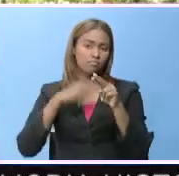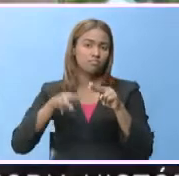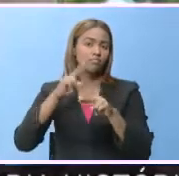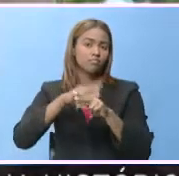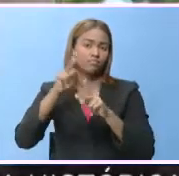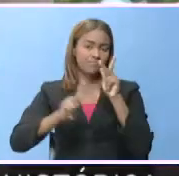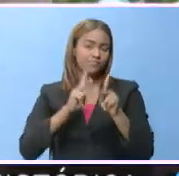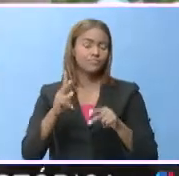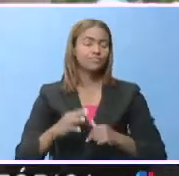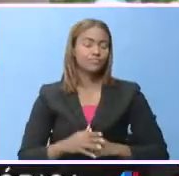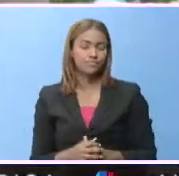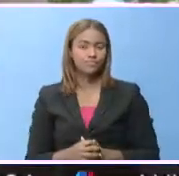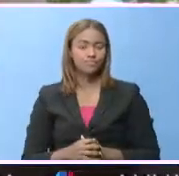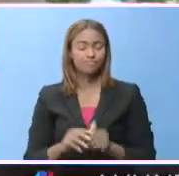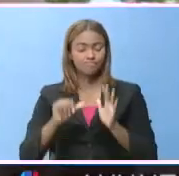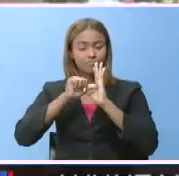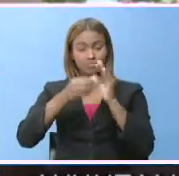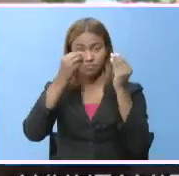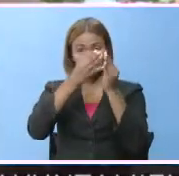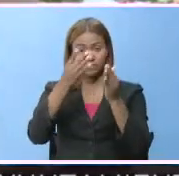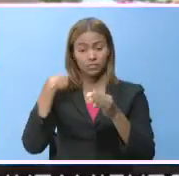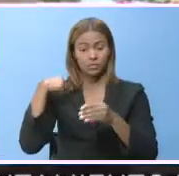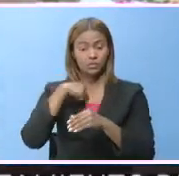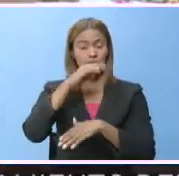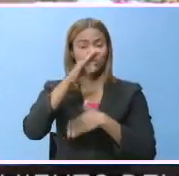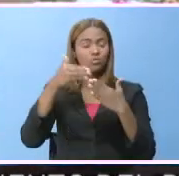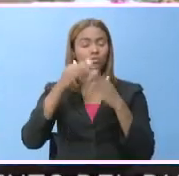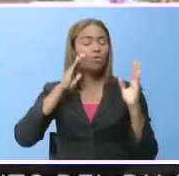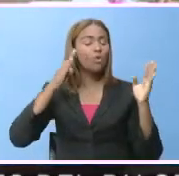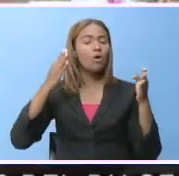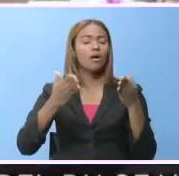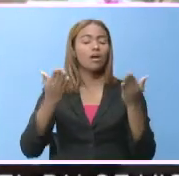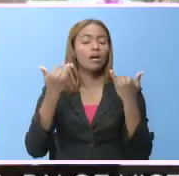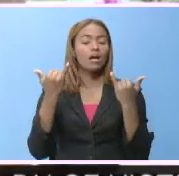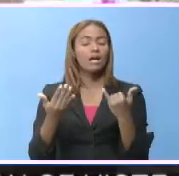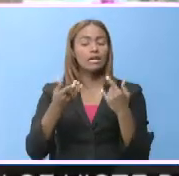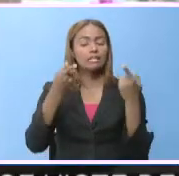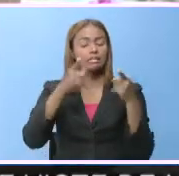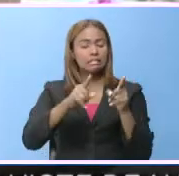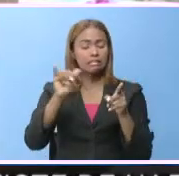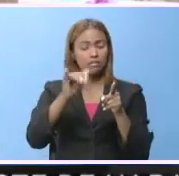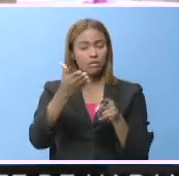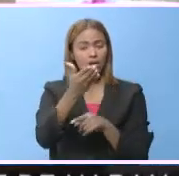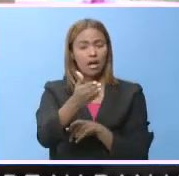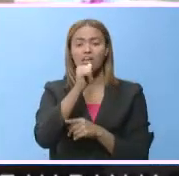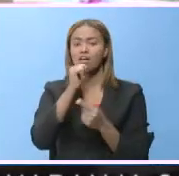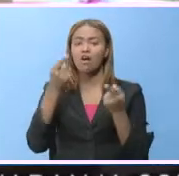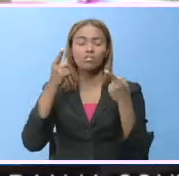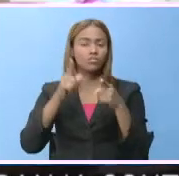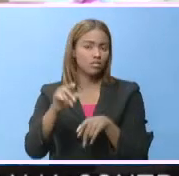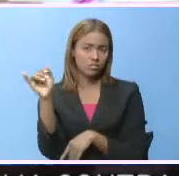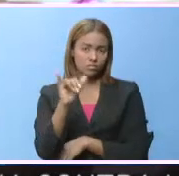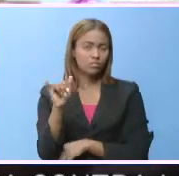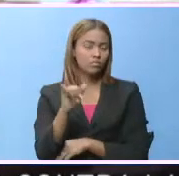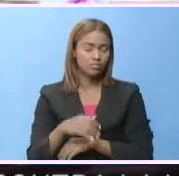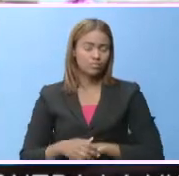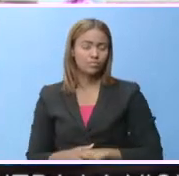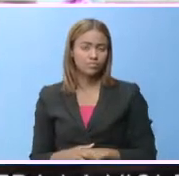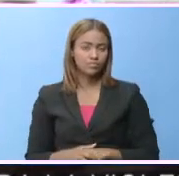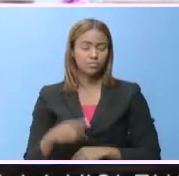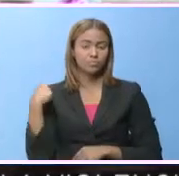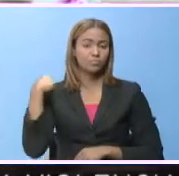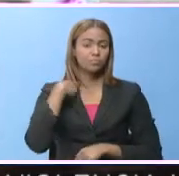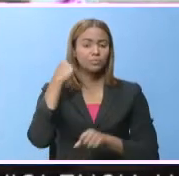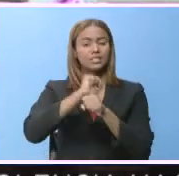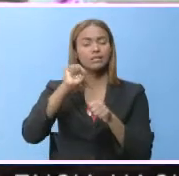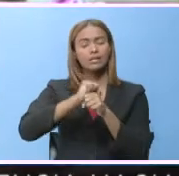nacional. Ratifico que todo nuestro empeño está colocado en que hechos de esta naturaleza no se repitan. Trabajemos